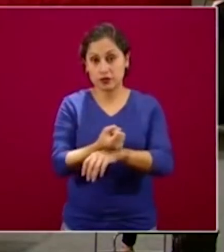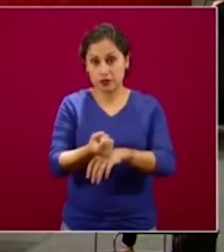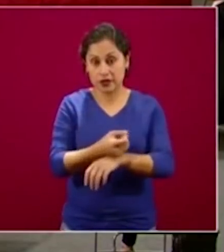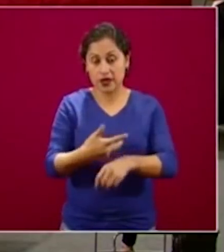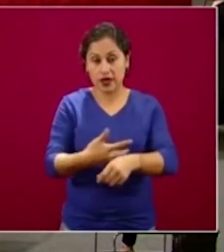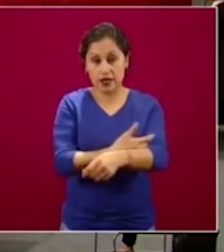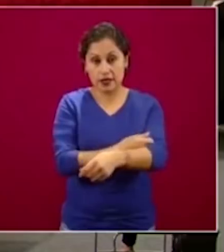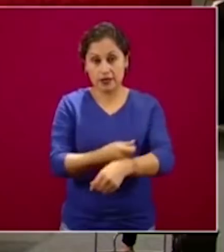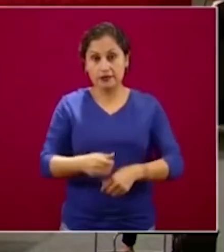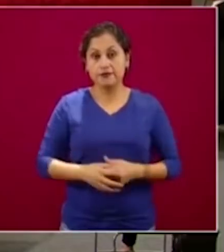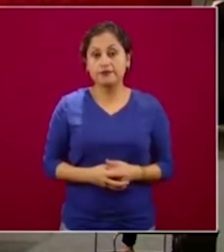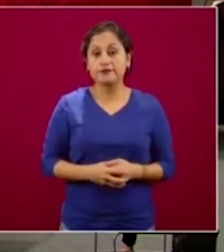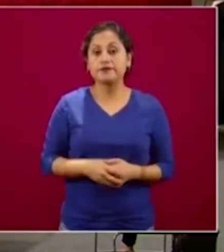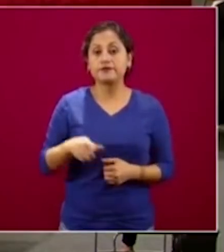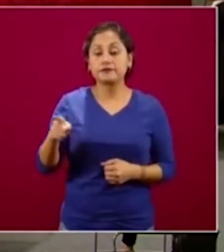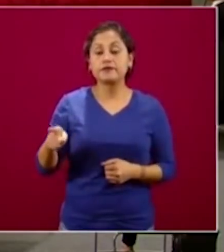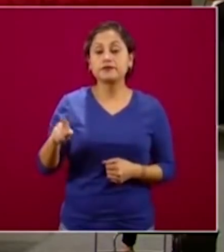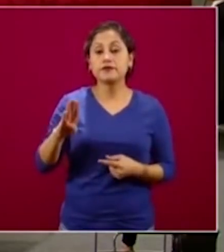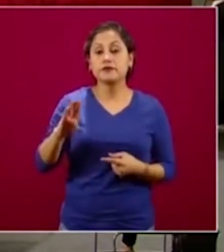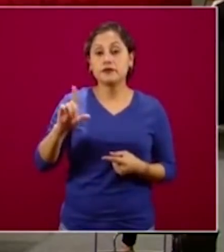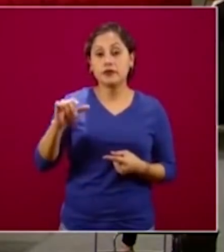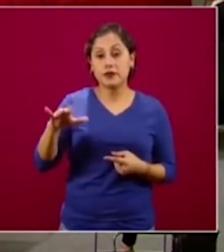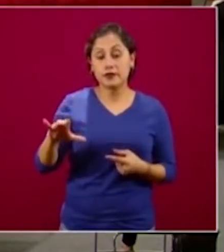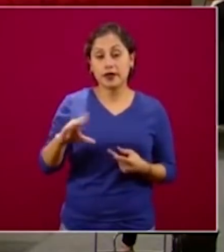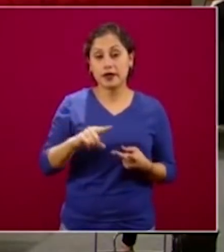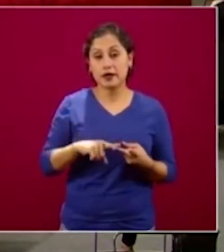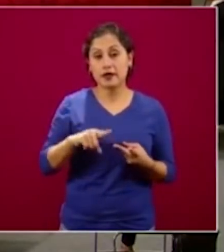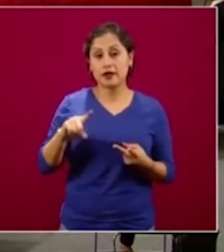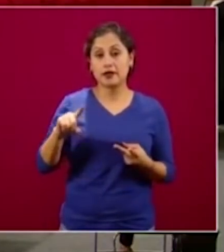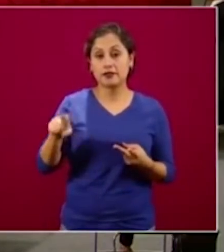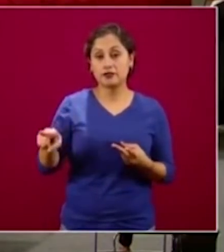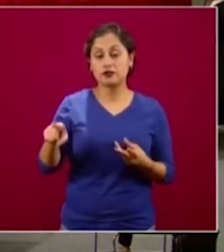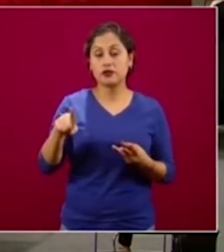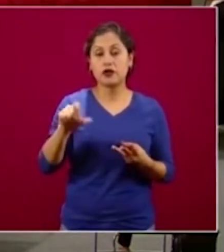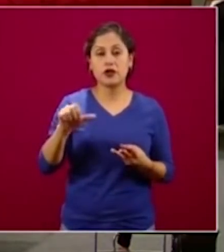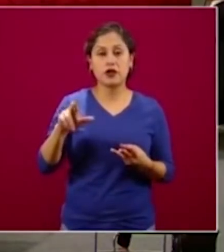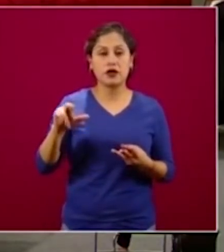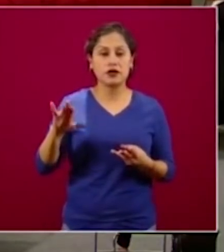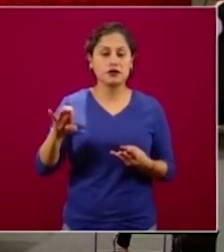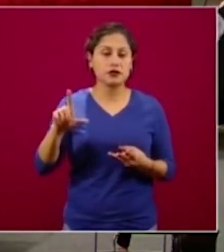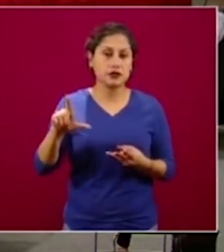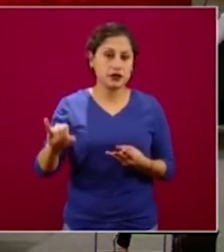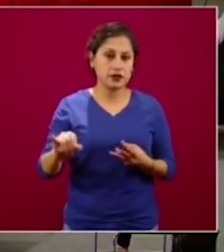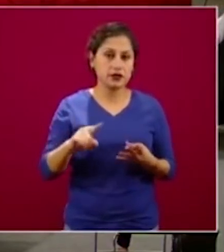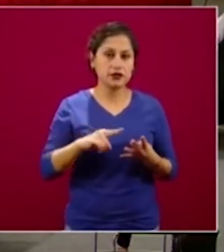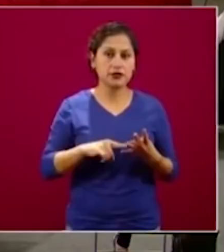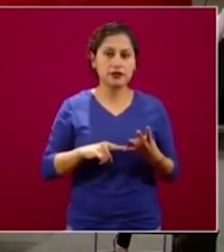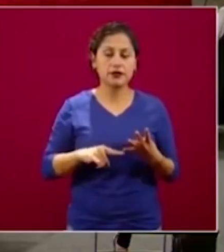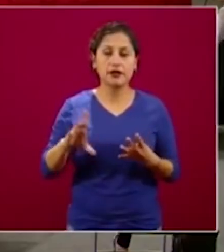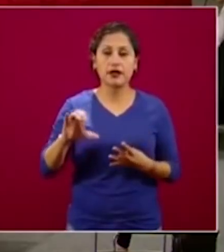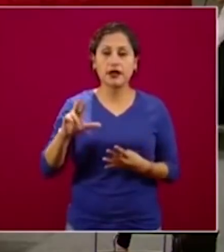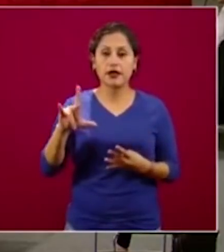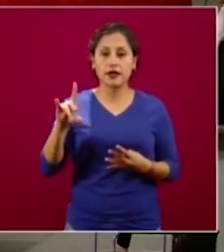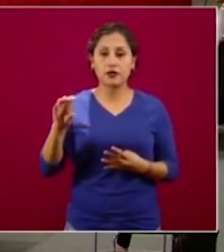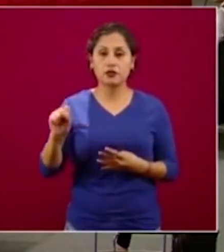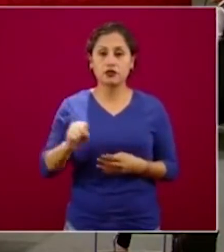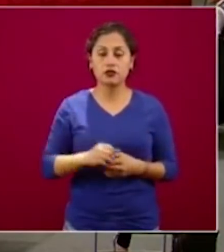y respuestas. Bianca Aguirre, Saturnino, usted, Araceli Aranday, Carlos,